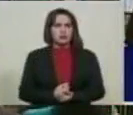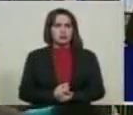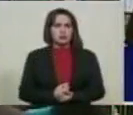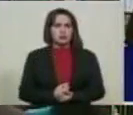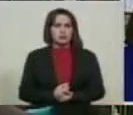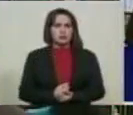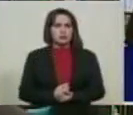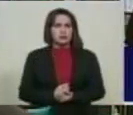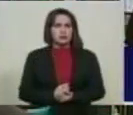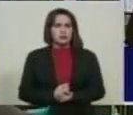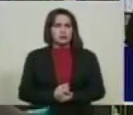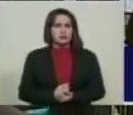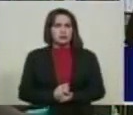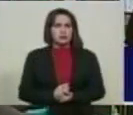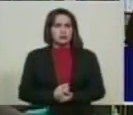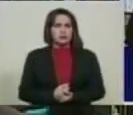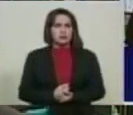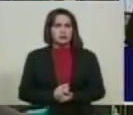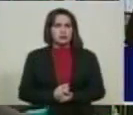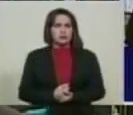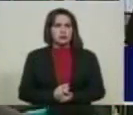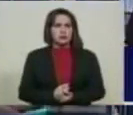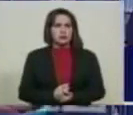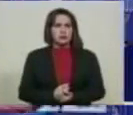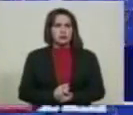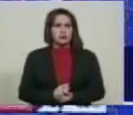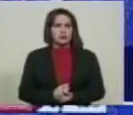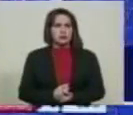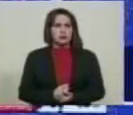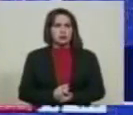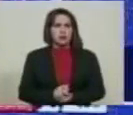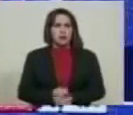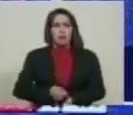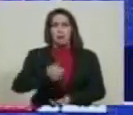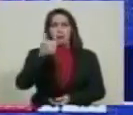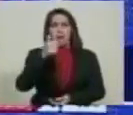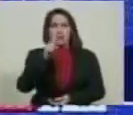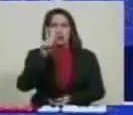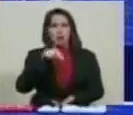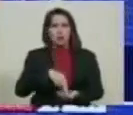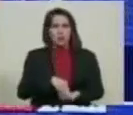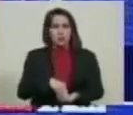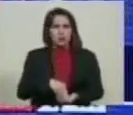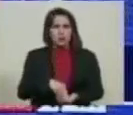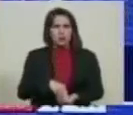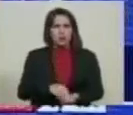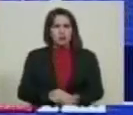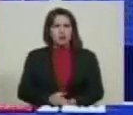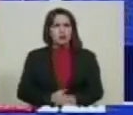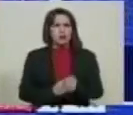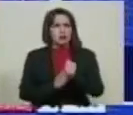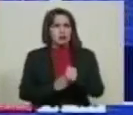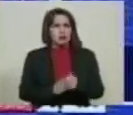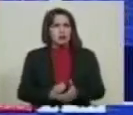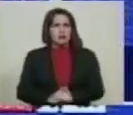Más de 2.000 líderes, más de 2.000 compañeros, compañeras,